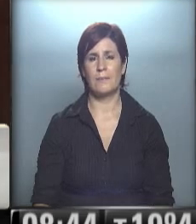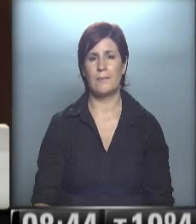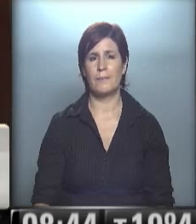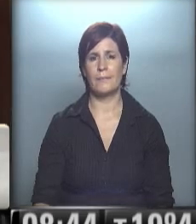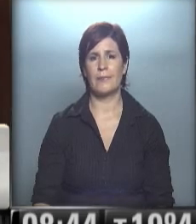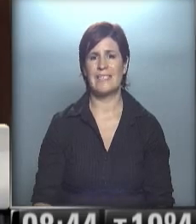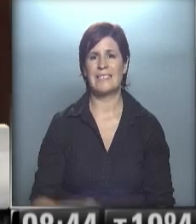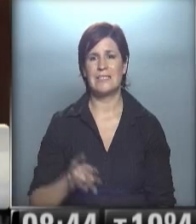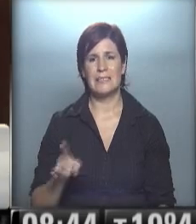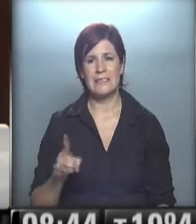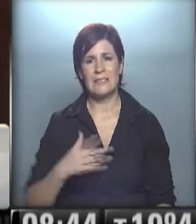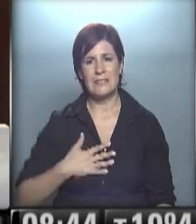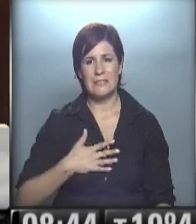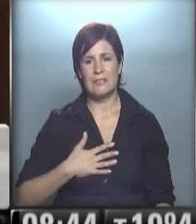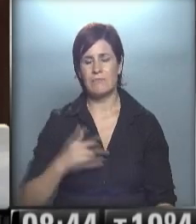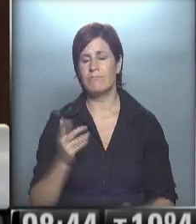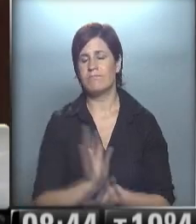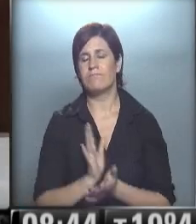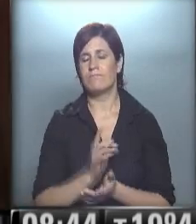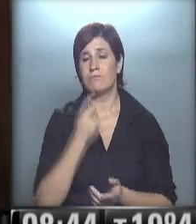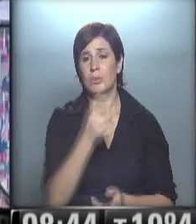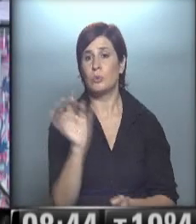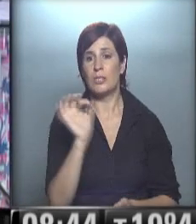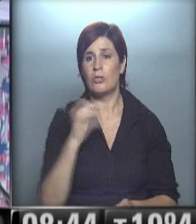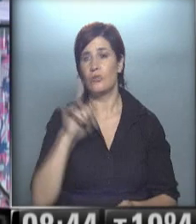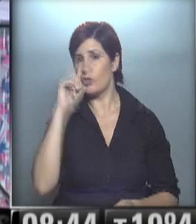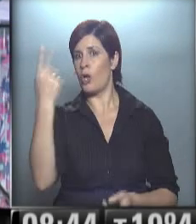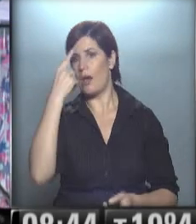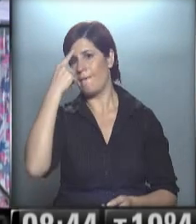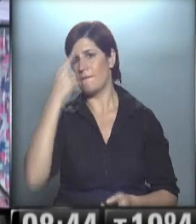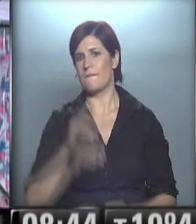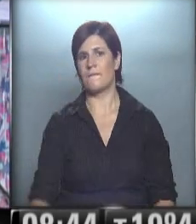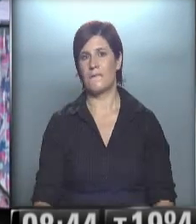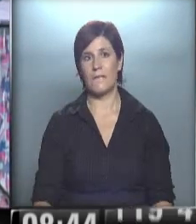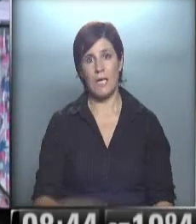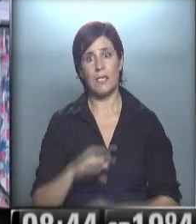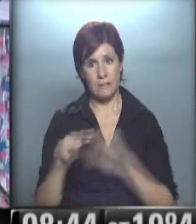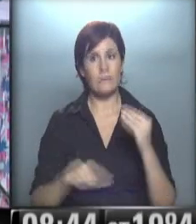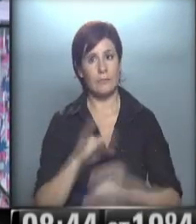se autorresponde. Dramas familiares que ojalá tengan rápida respuesta.